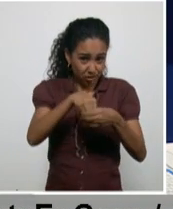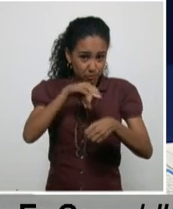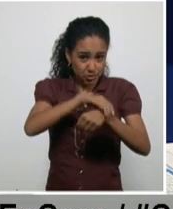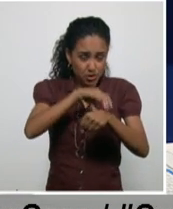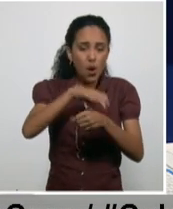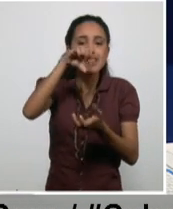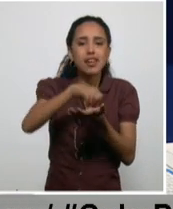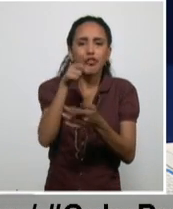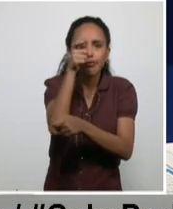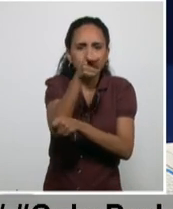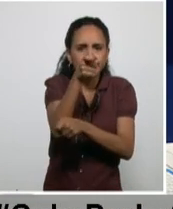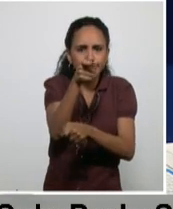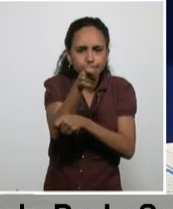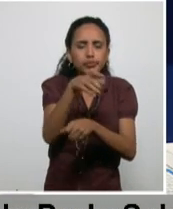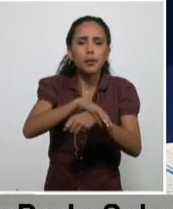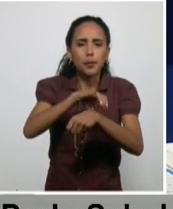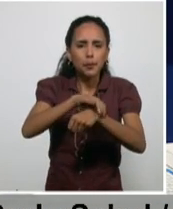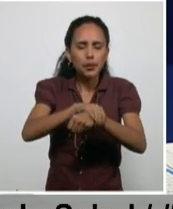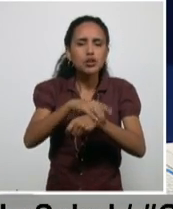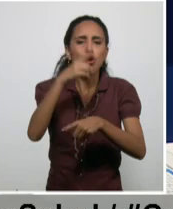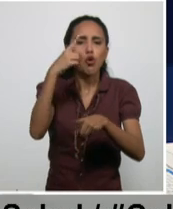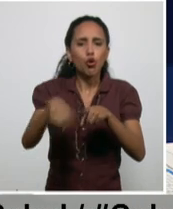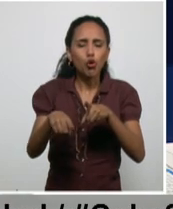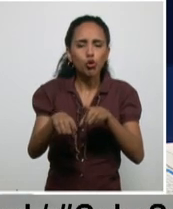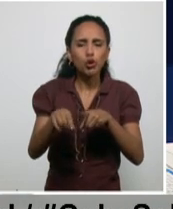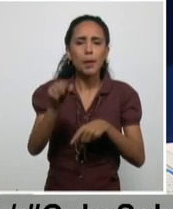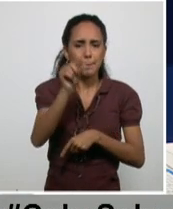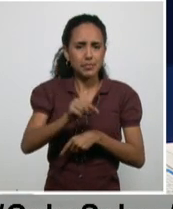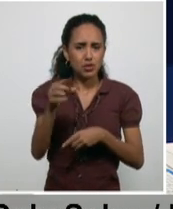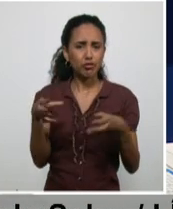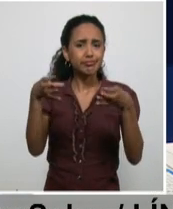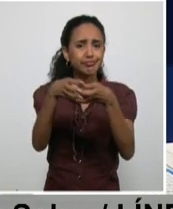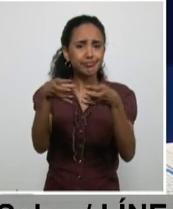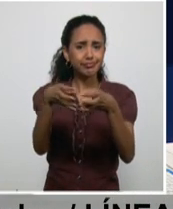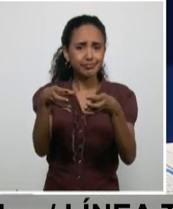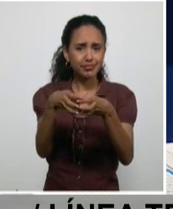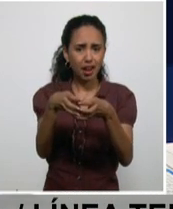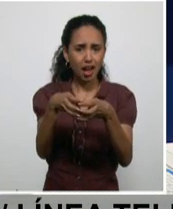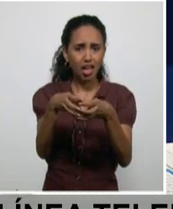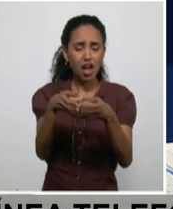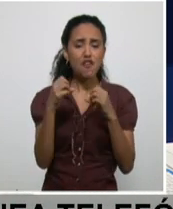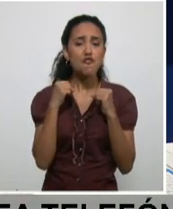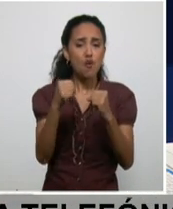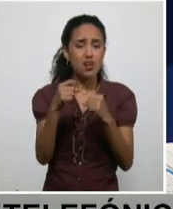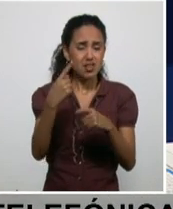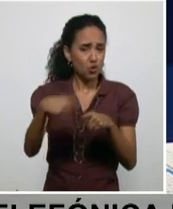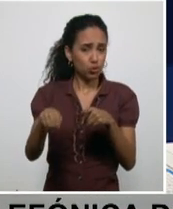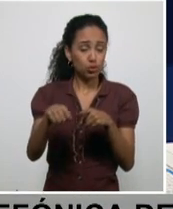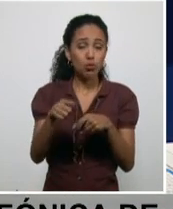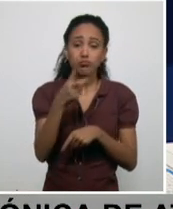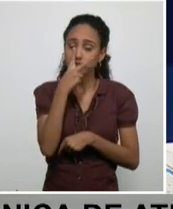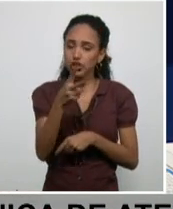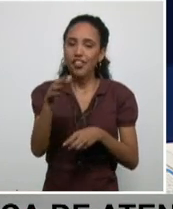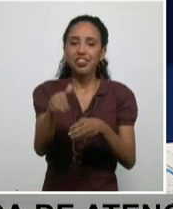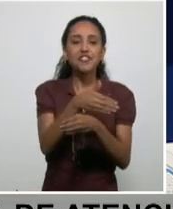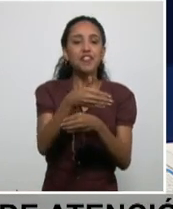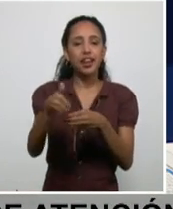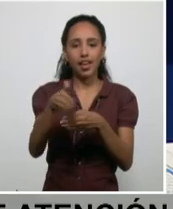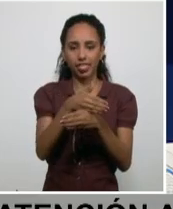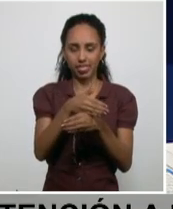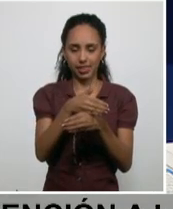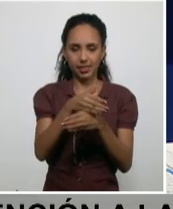en las unidades con concentración de fuerzas y albergados, pues se hay un seguimiento diferenciado a la